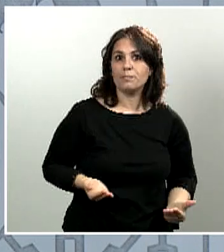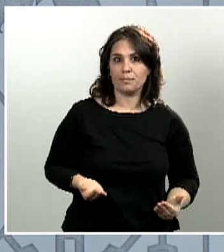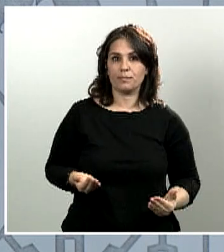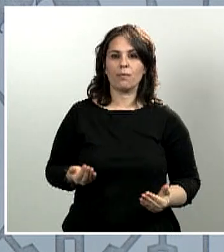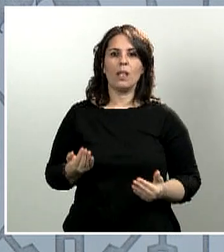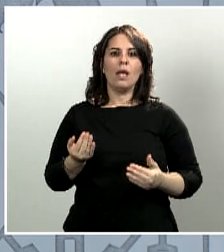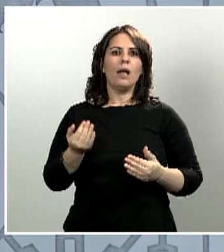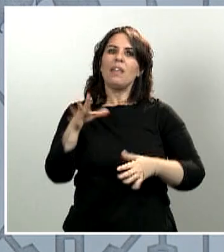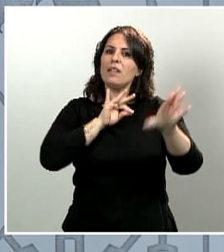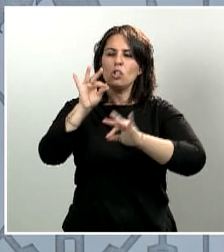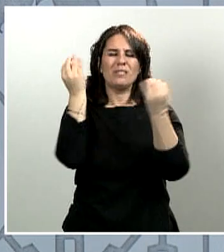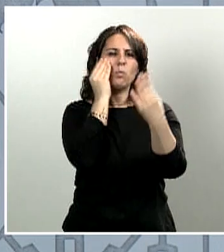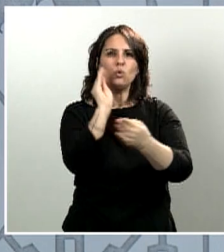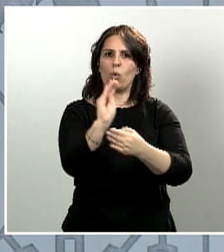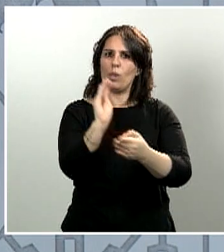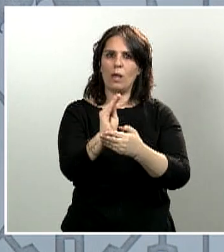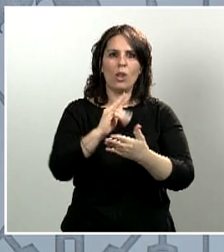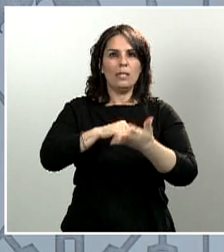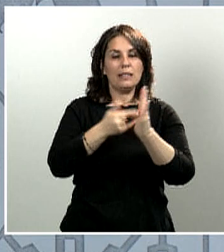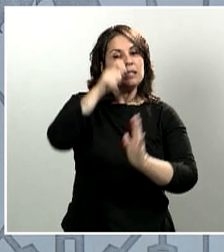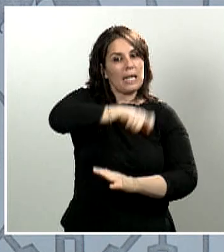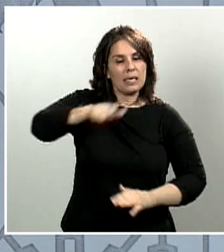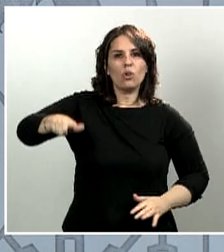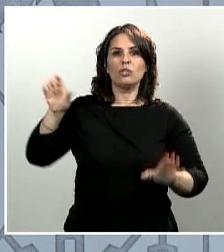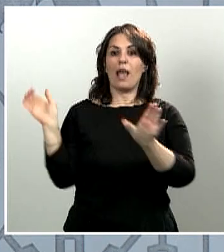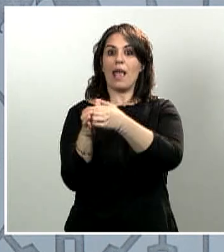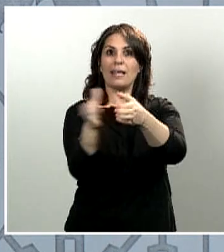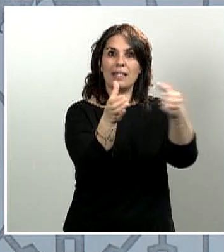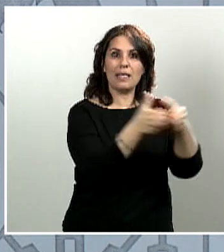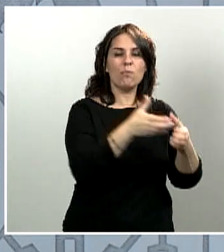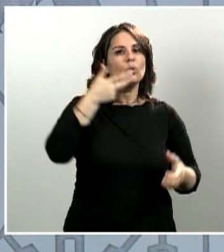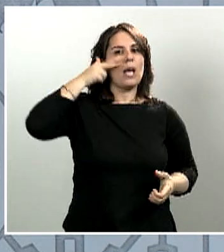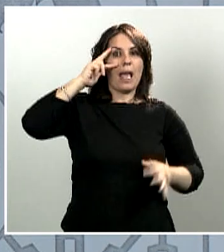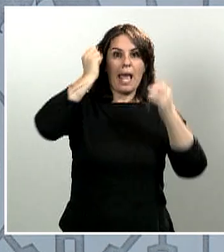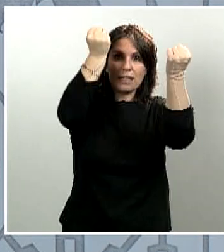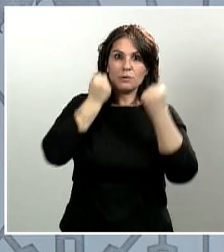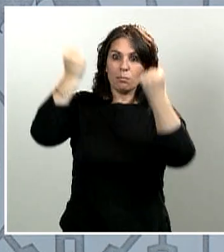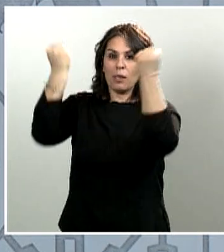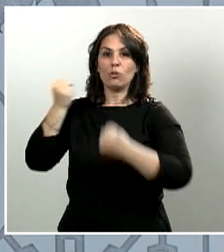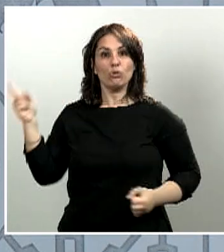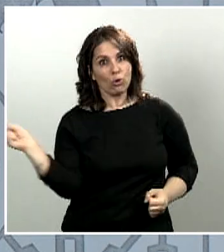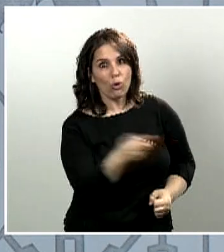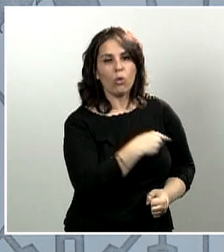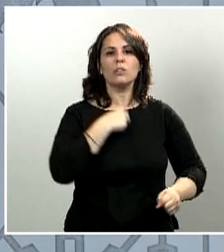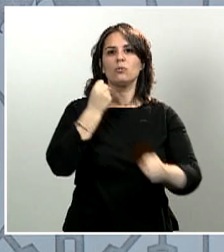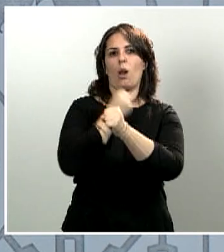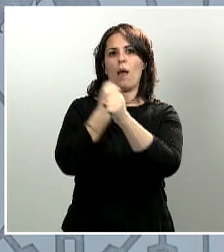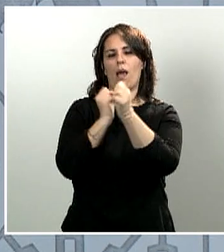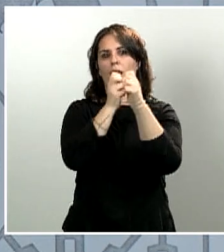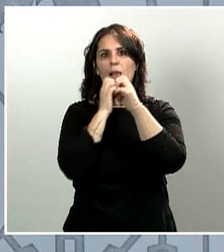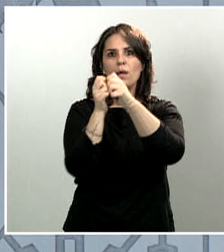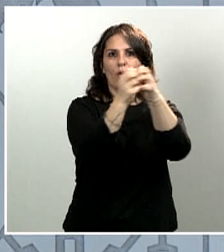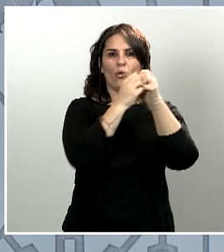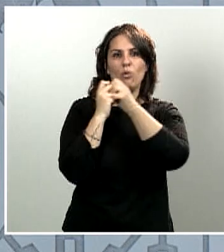Los técnicos y los diferentes equipos de técnicos y expertos que estamos trabajando en todos estos